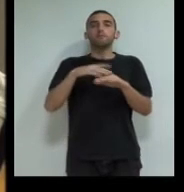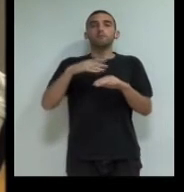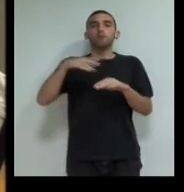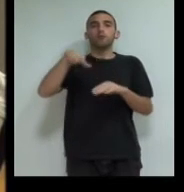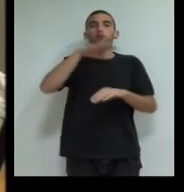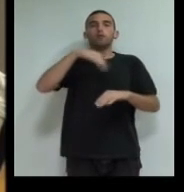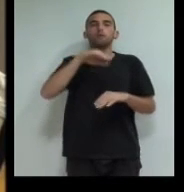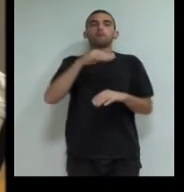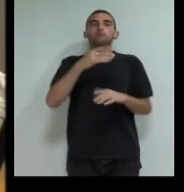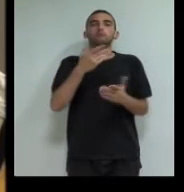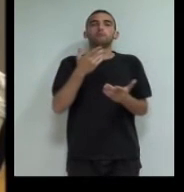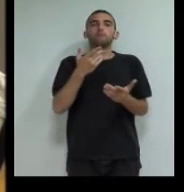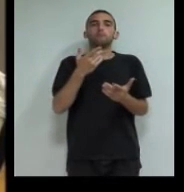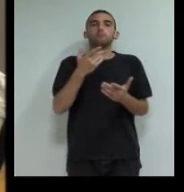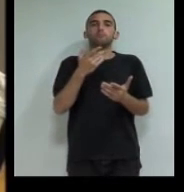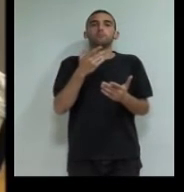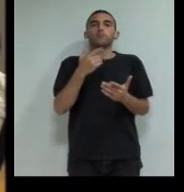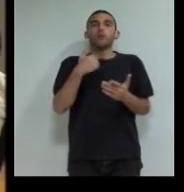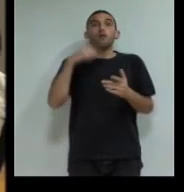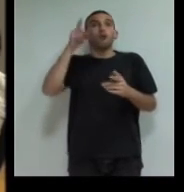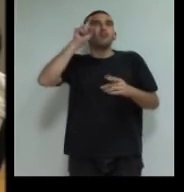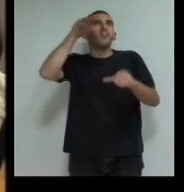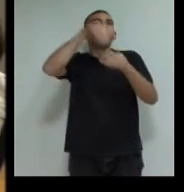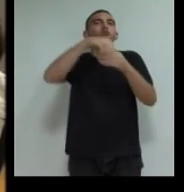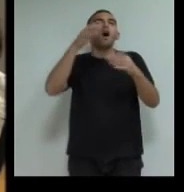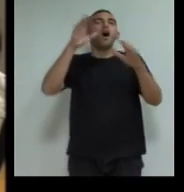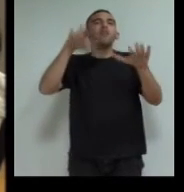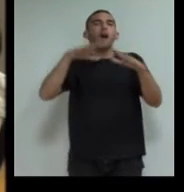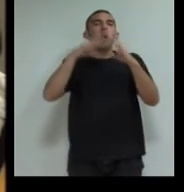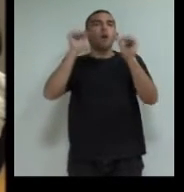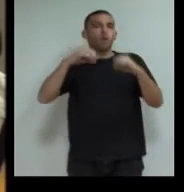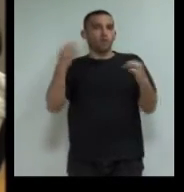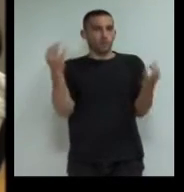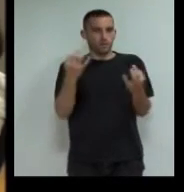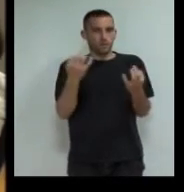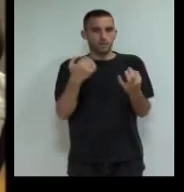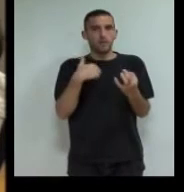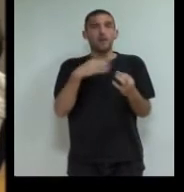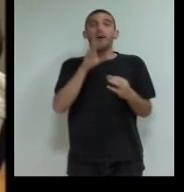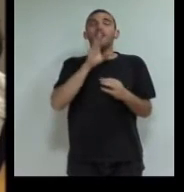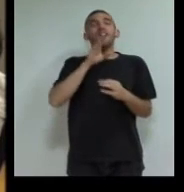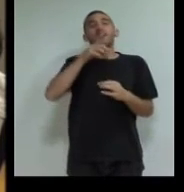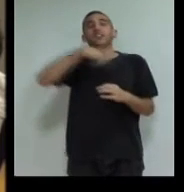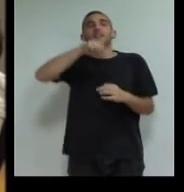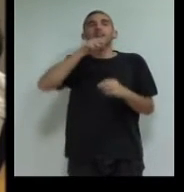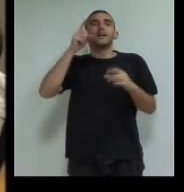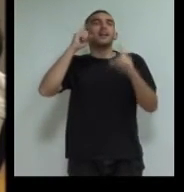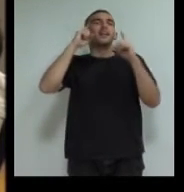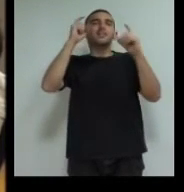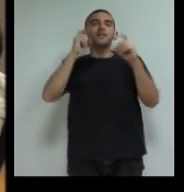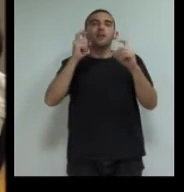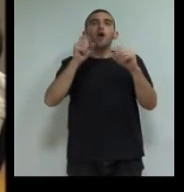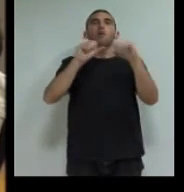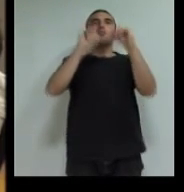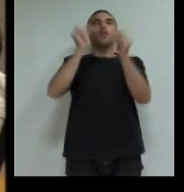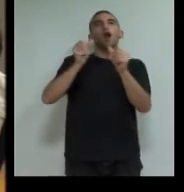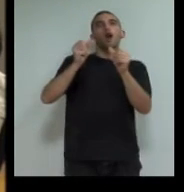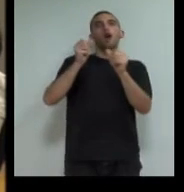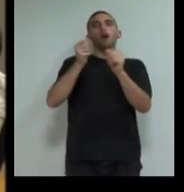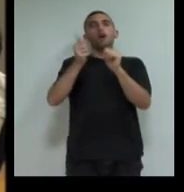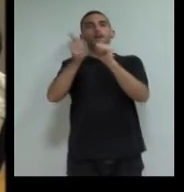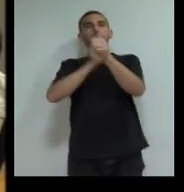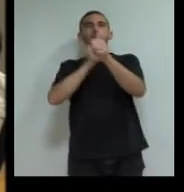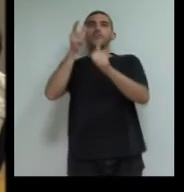no se ciña la realidad de lo que han pactado. Quiero decir que al final se estaba intentando un modelo más parecido al del